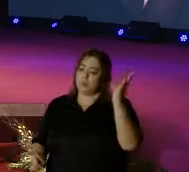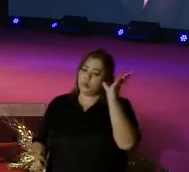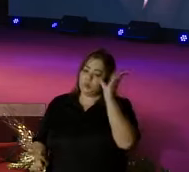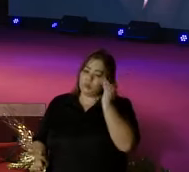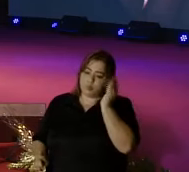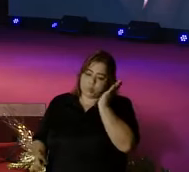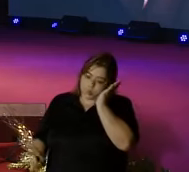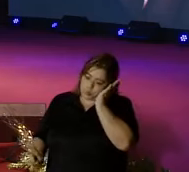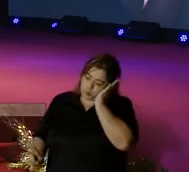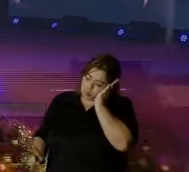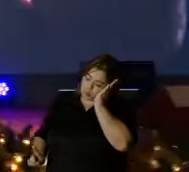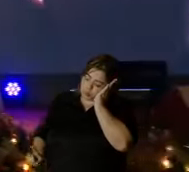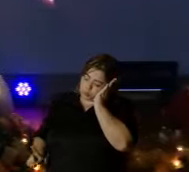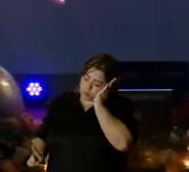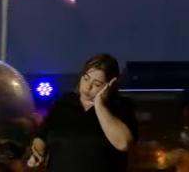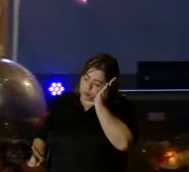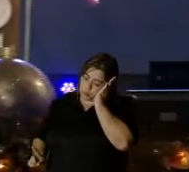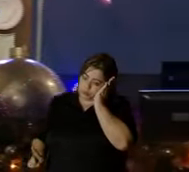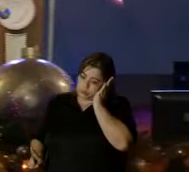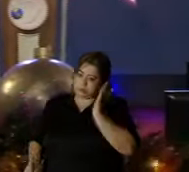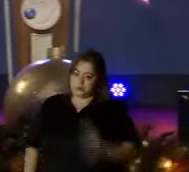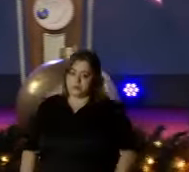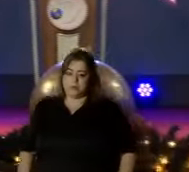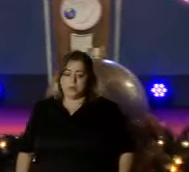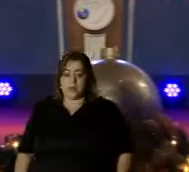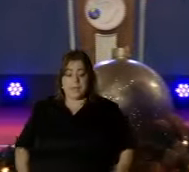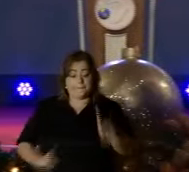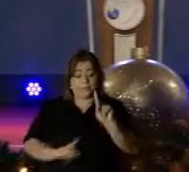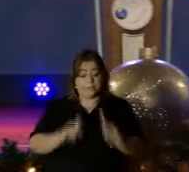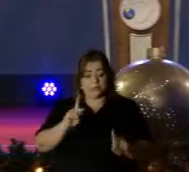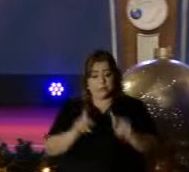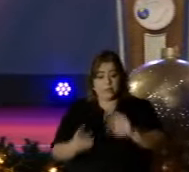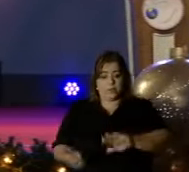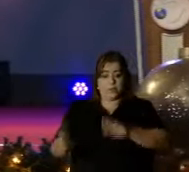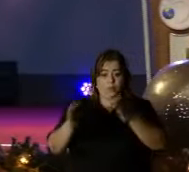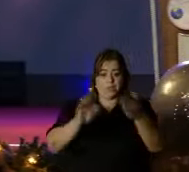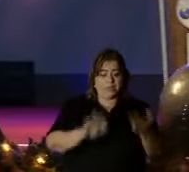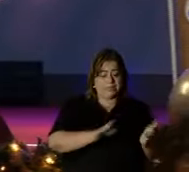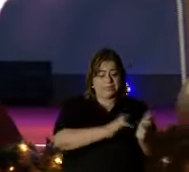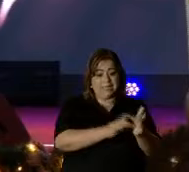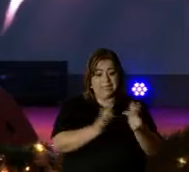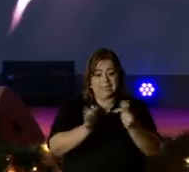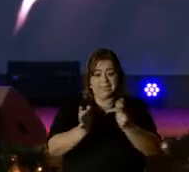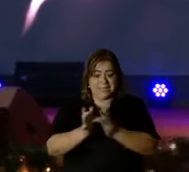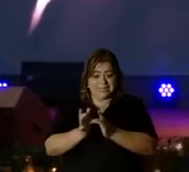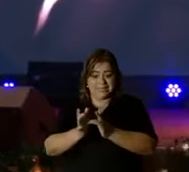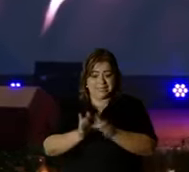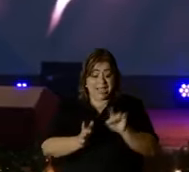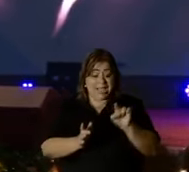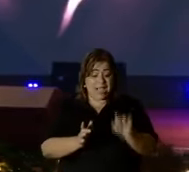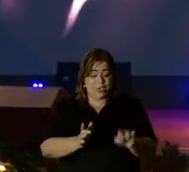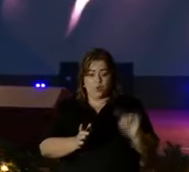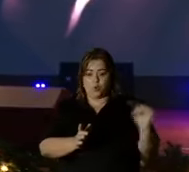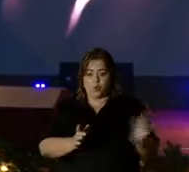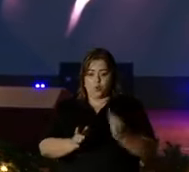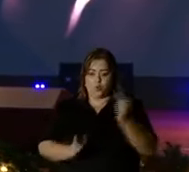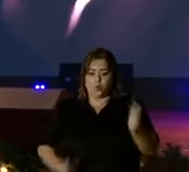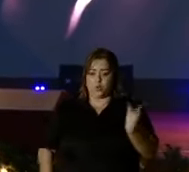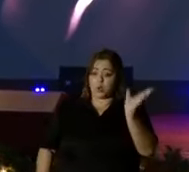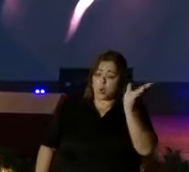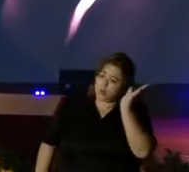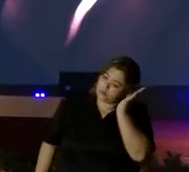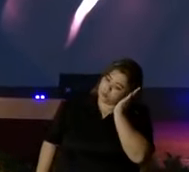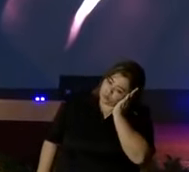Quiero que sepa que todo el que muere en Cristo no está muerto, duerme. Ahí hay un principio